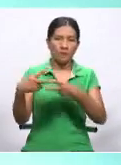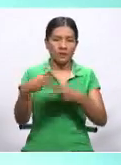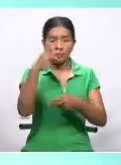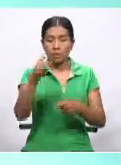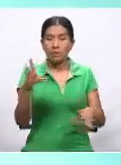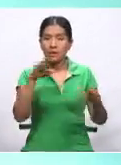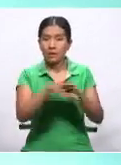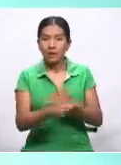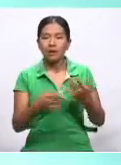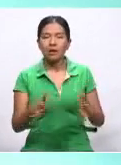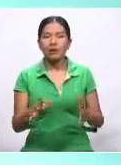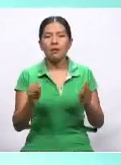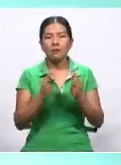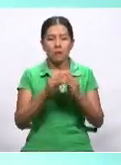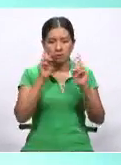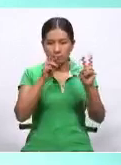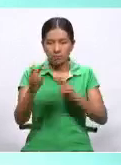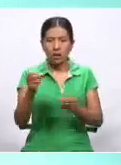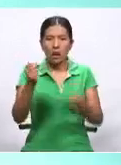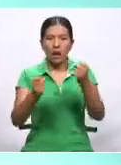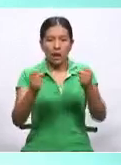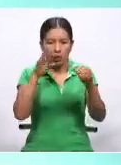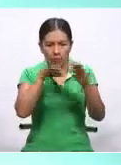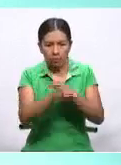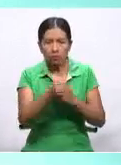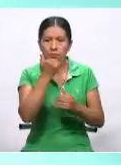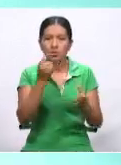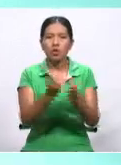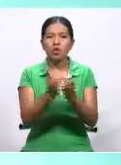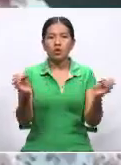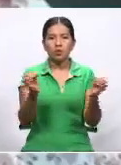estaría encontrando vehículos indocumentados.